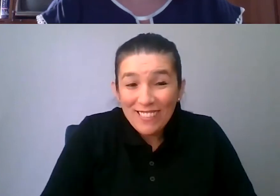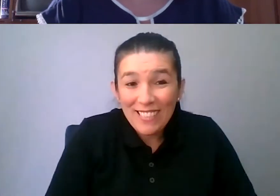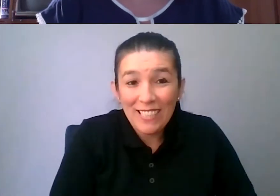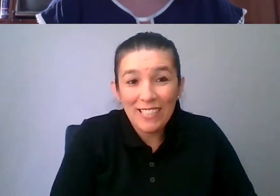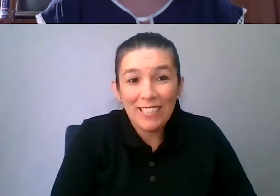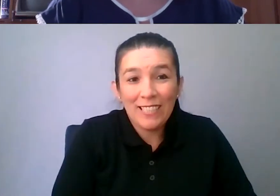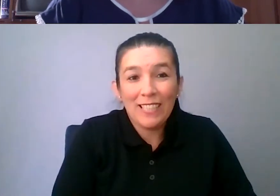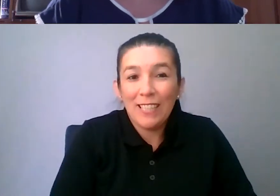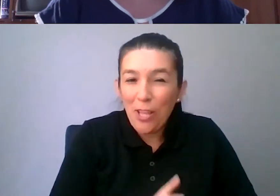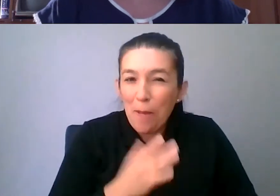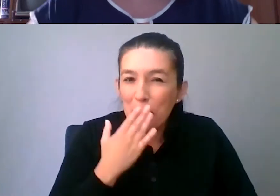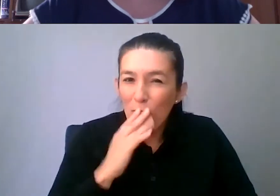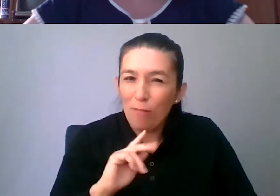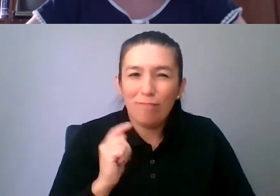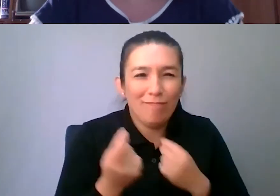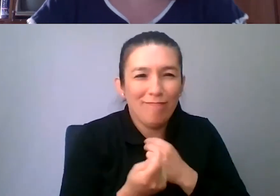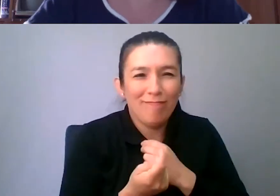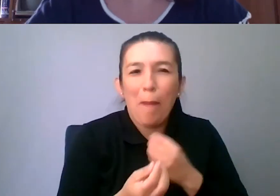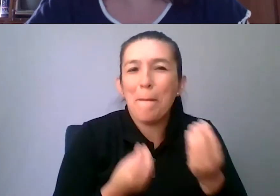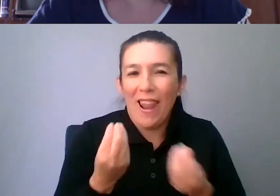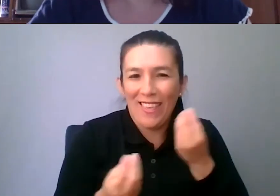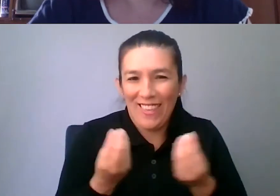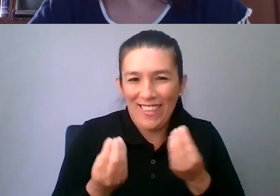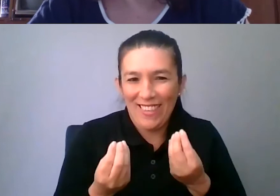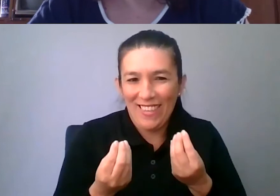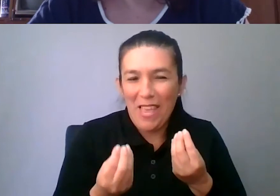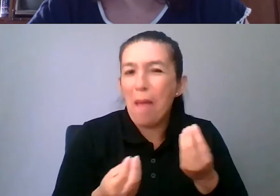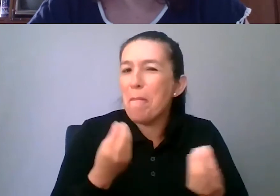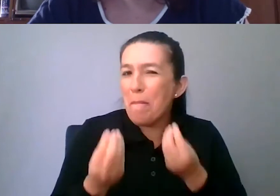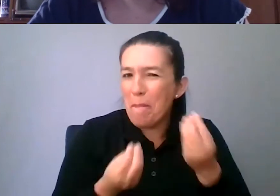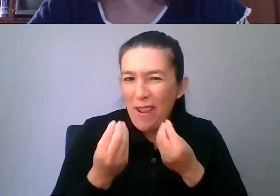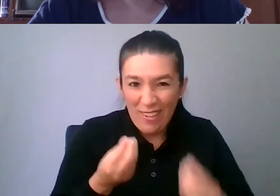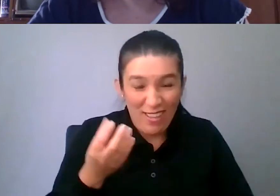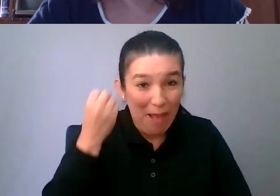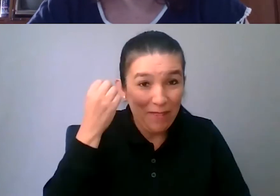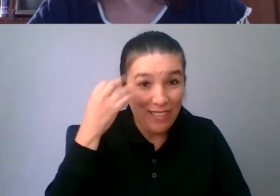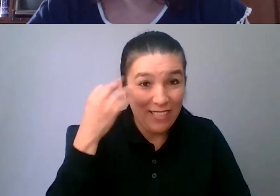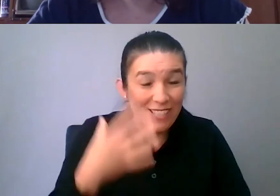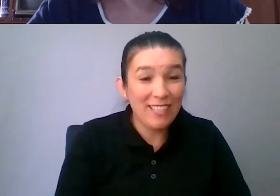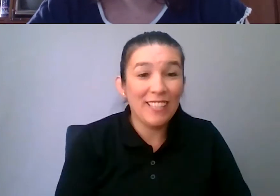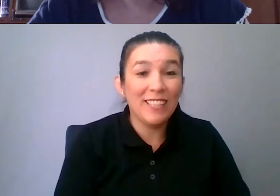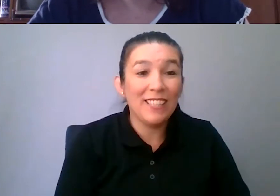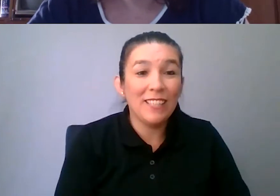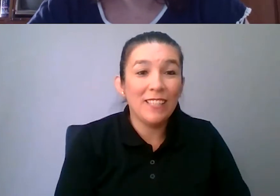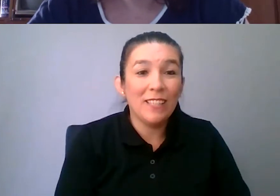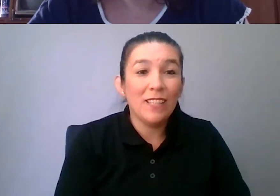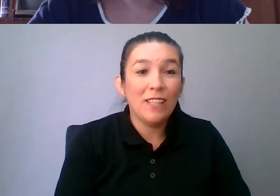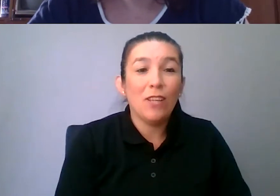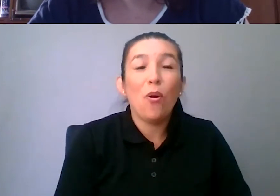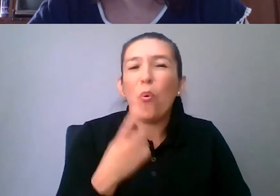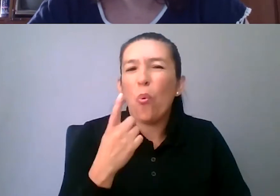vamos a dar vuelta a la pregunta, ¿para qué? ¿Para qué? ¿Para qué aprender? ¿Para qué aprender una sola